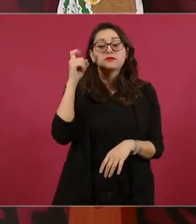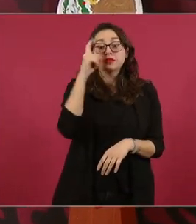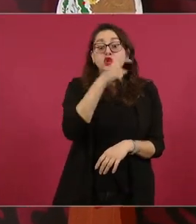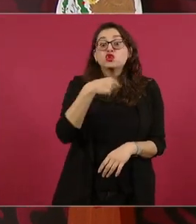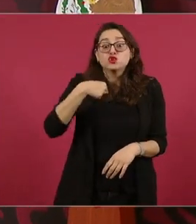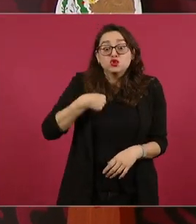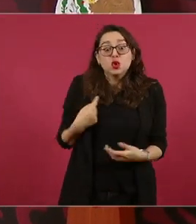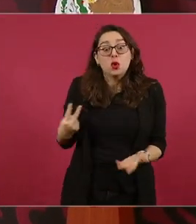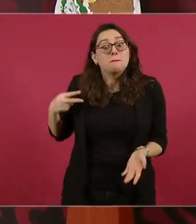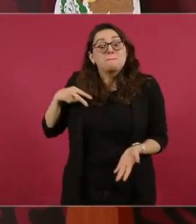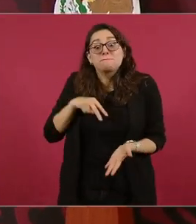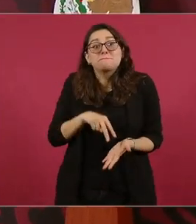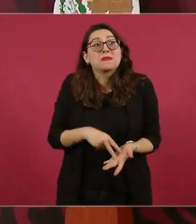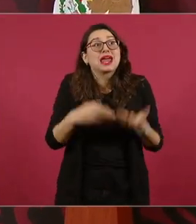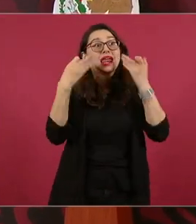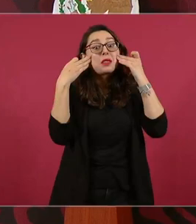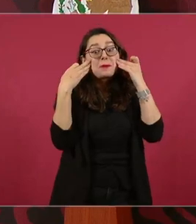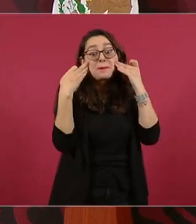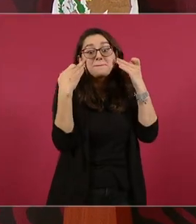ahí